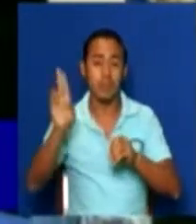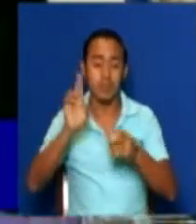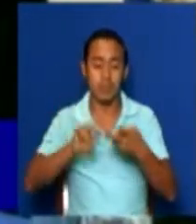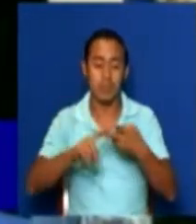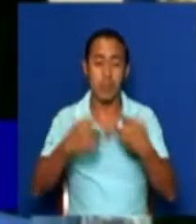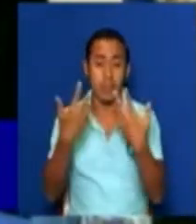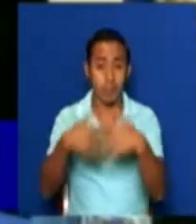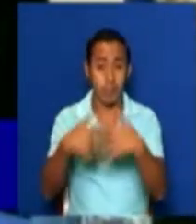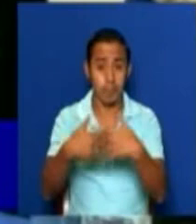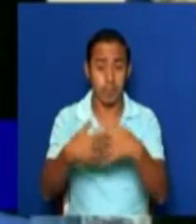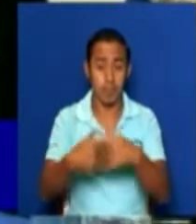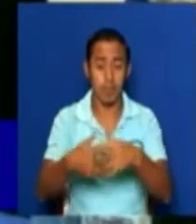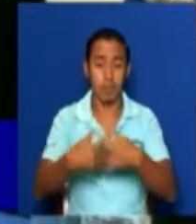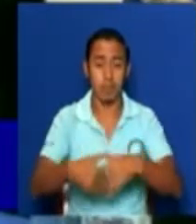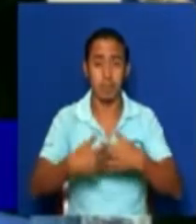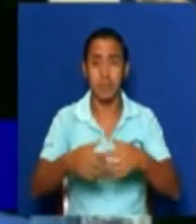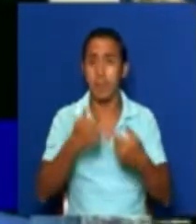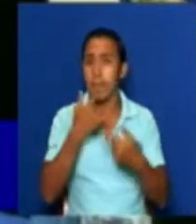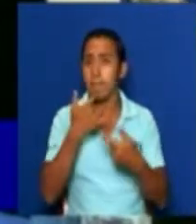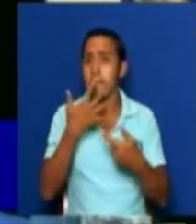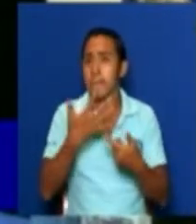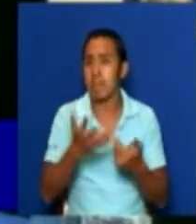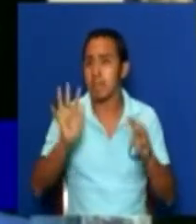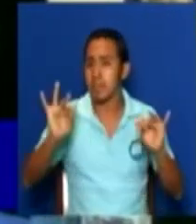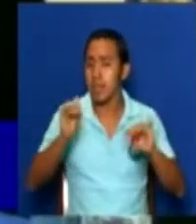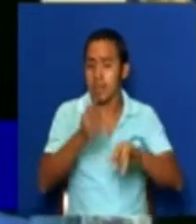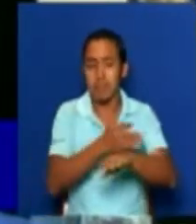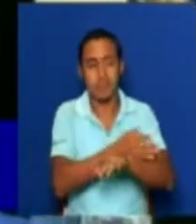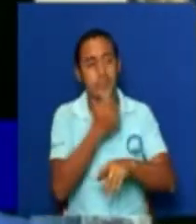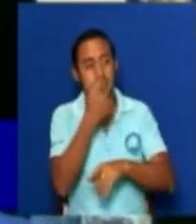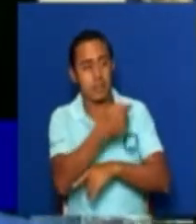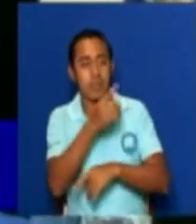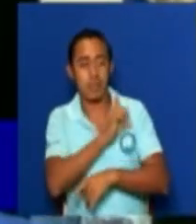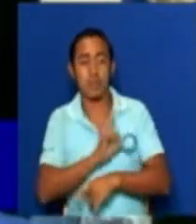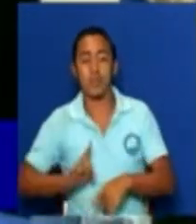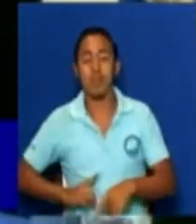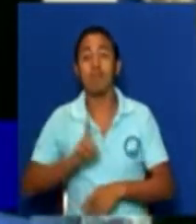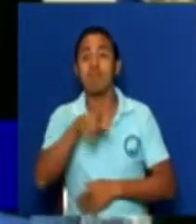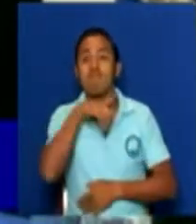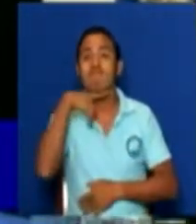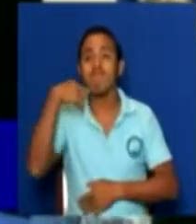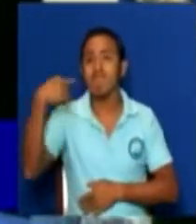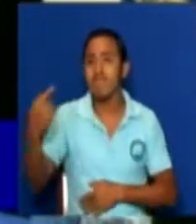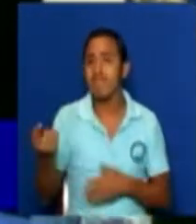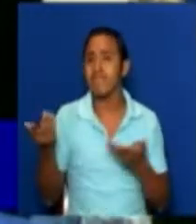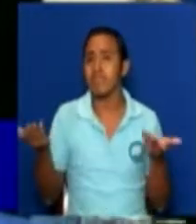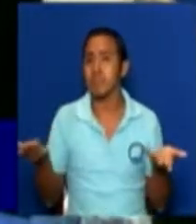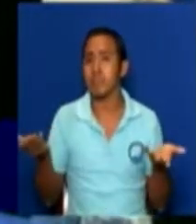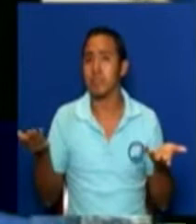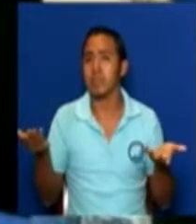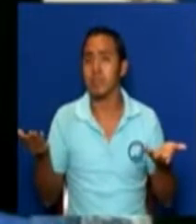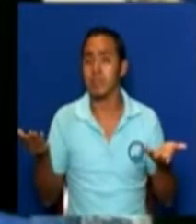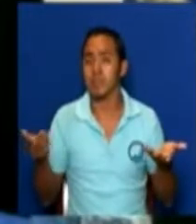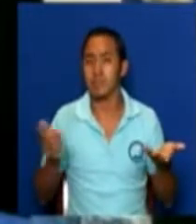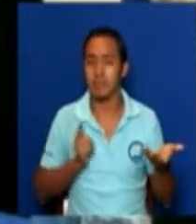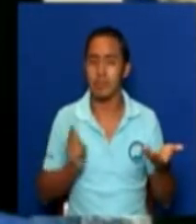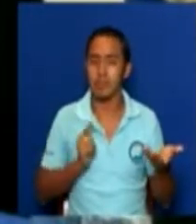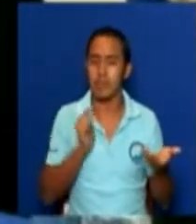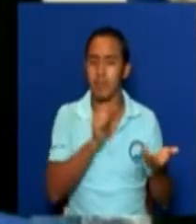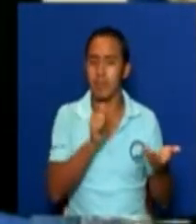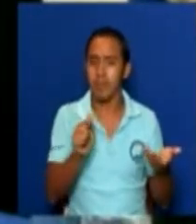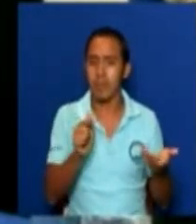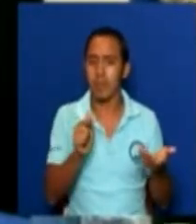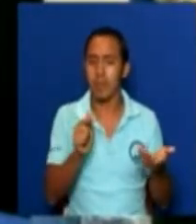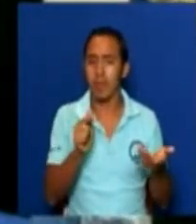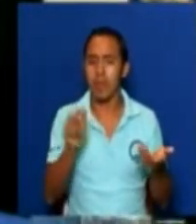universidad-empresa, precisamente porque ya lo que la diputada señalaba es cierto, muchas veces, o sea, nos encontramos con